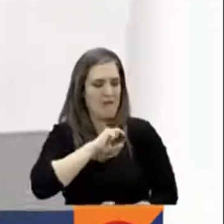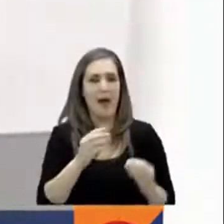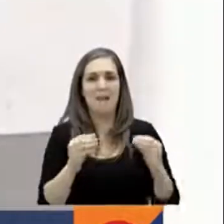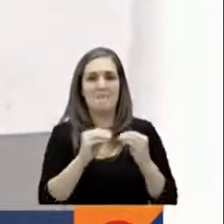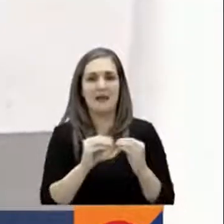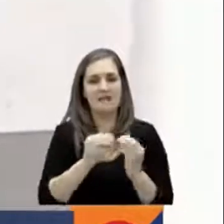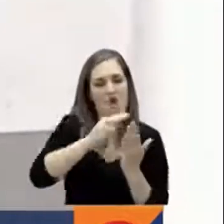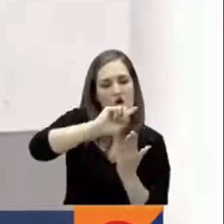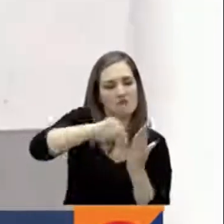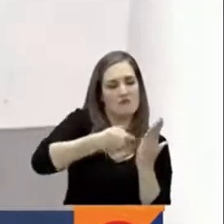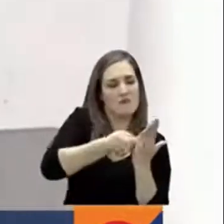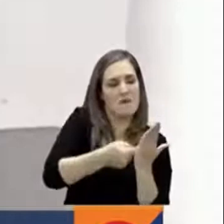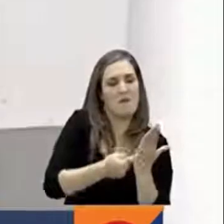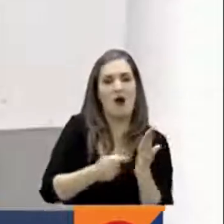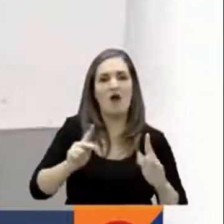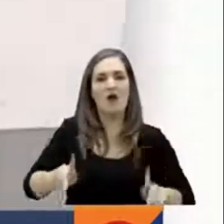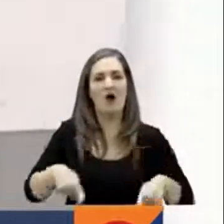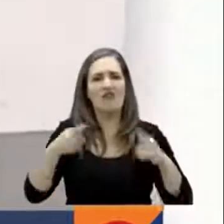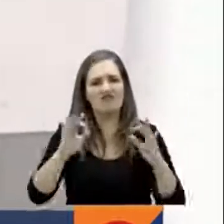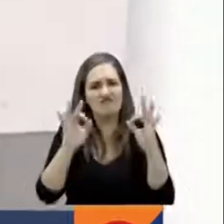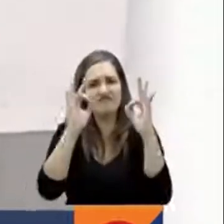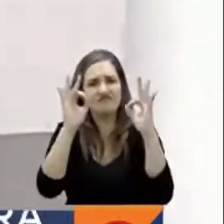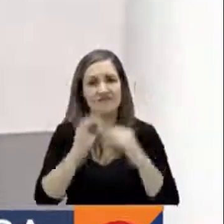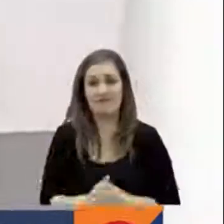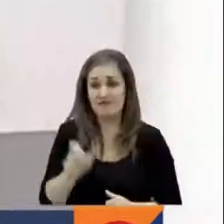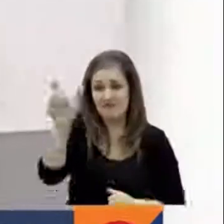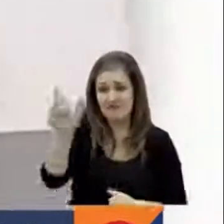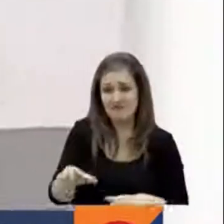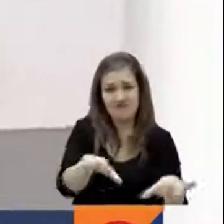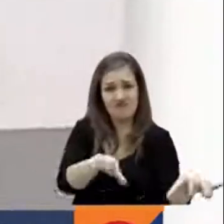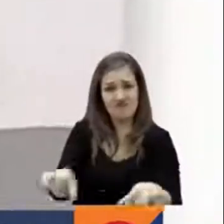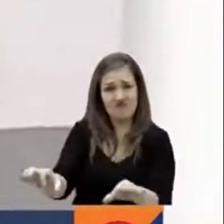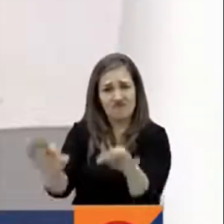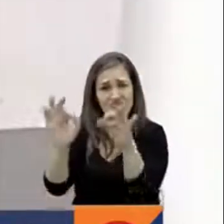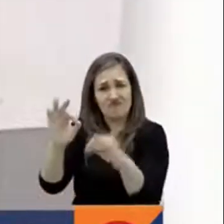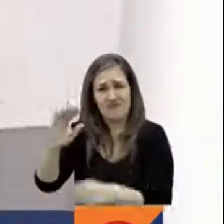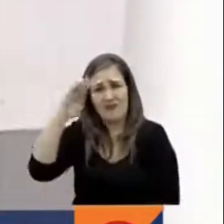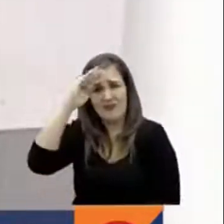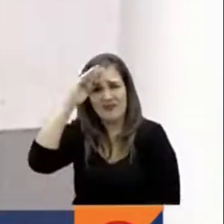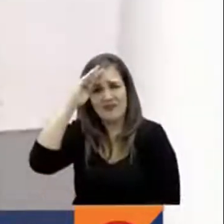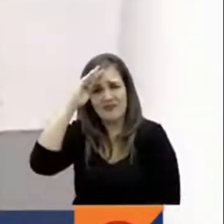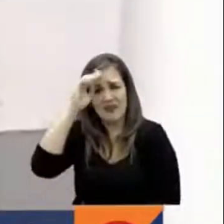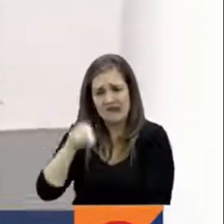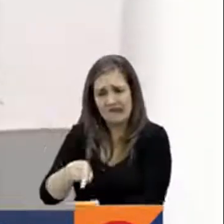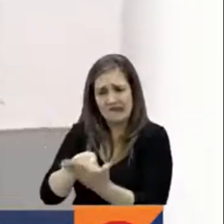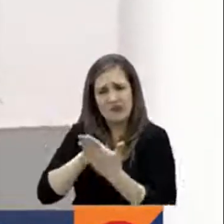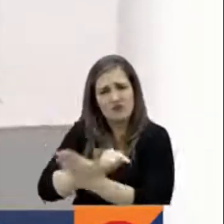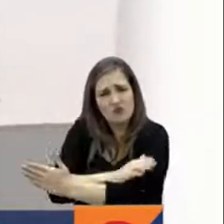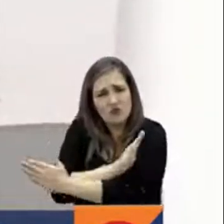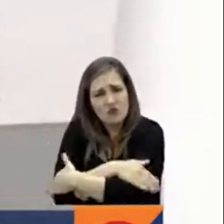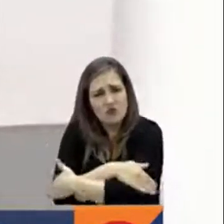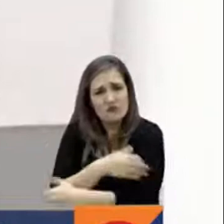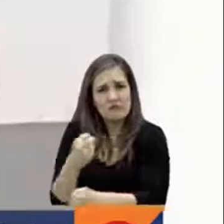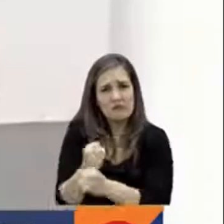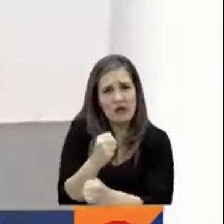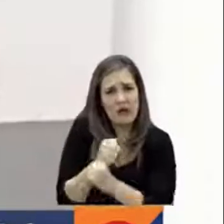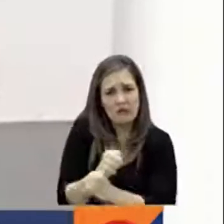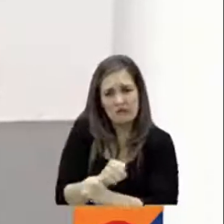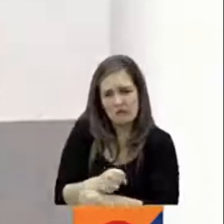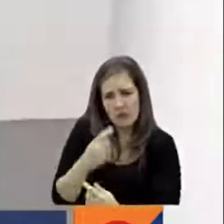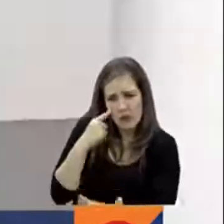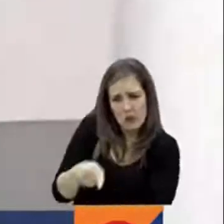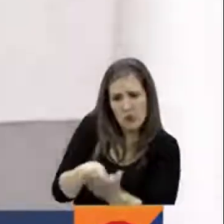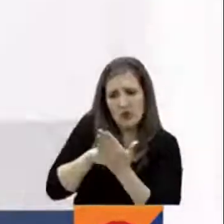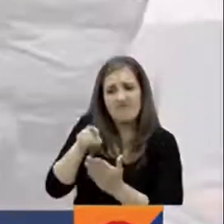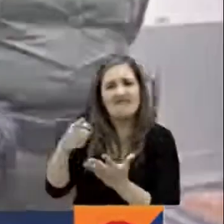vida. Siempre se caracterizó por ser una excelente funcionaria, aplicada en su trabajo, con ganas